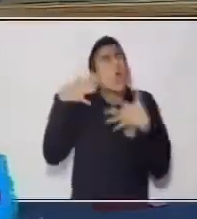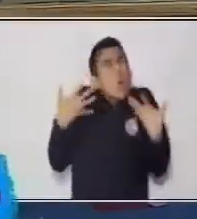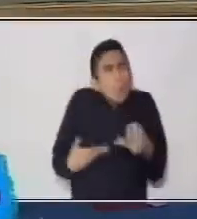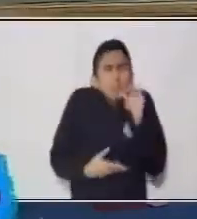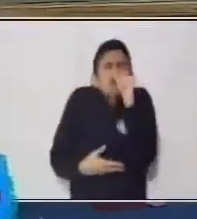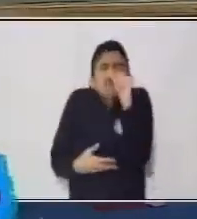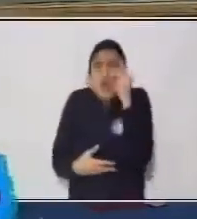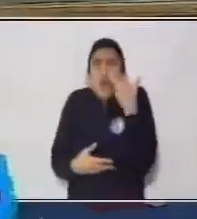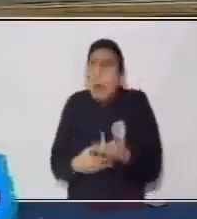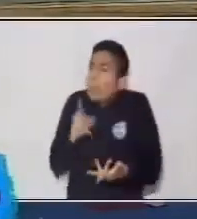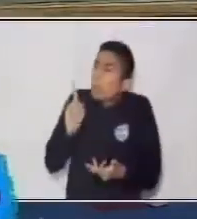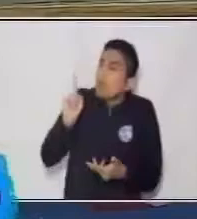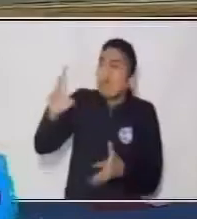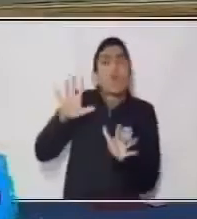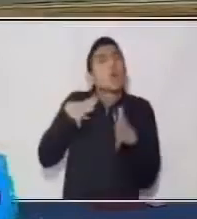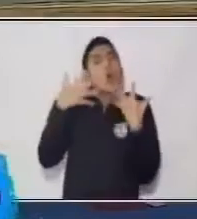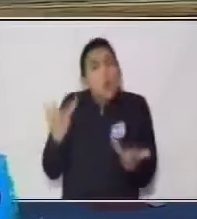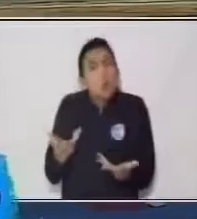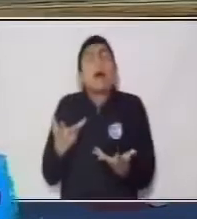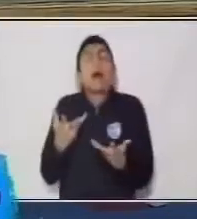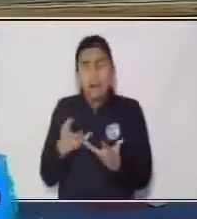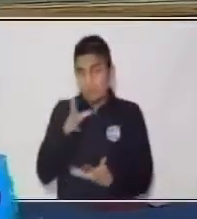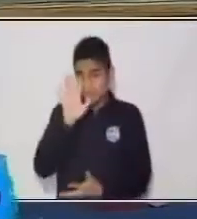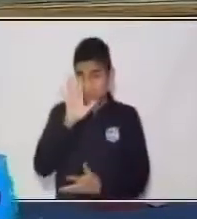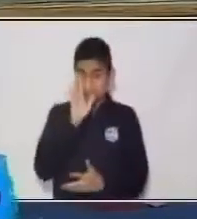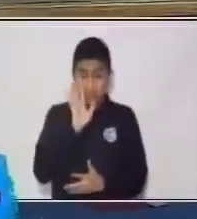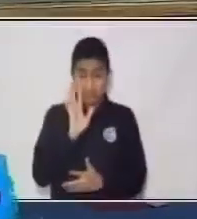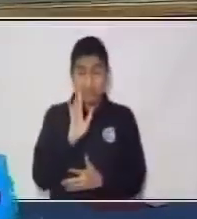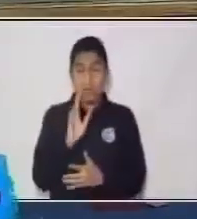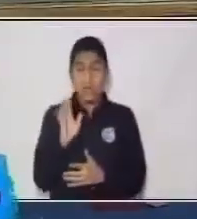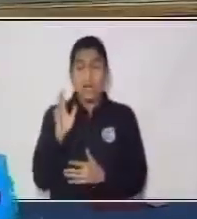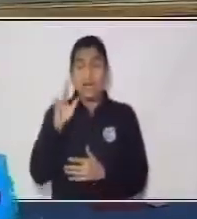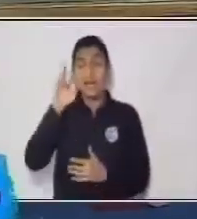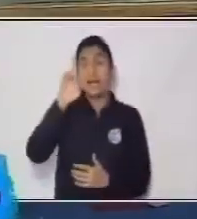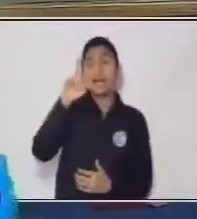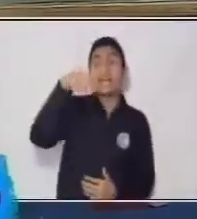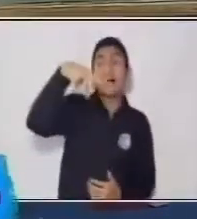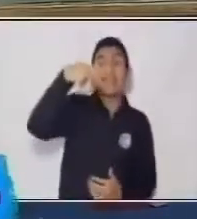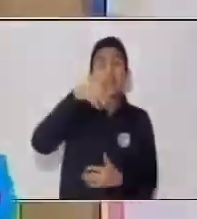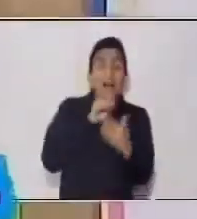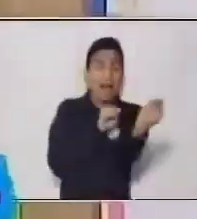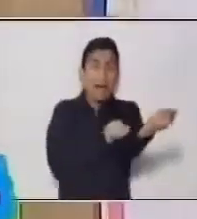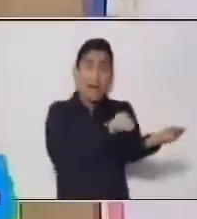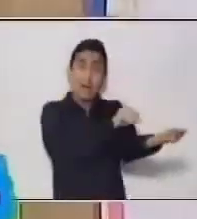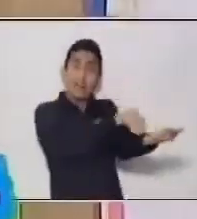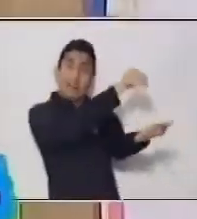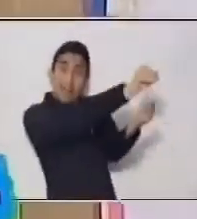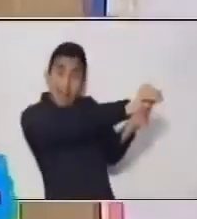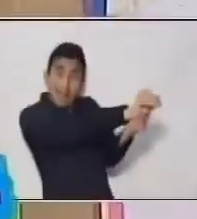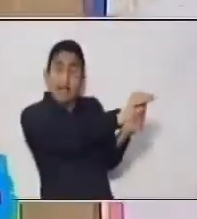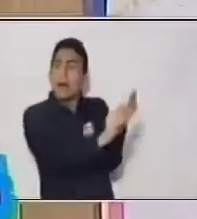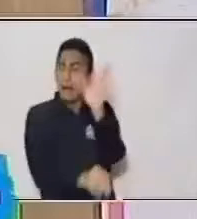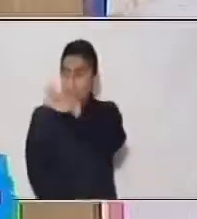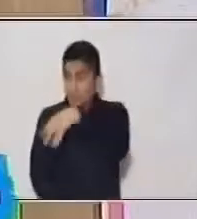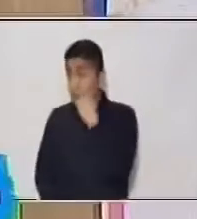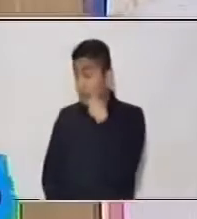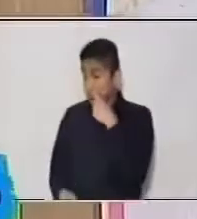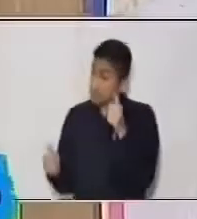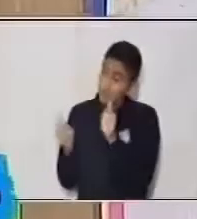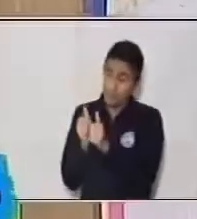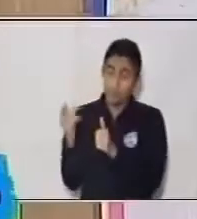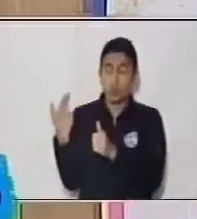pequeñito. Entonces la rana le dijo, yo te puedo llevar, métete a mi boca y yo te llevaré, y se fue saltando la